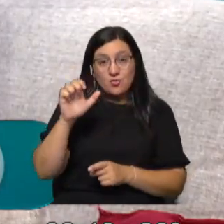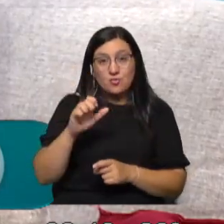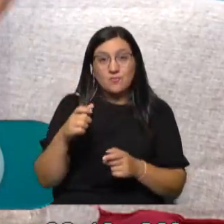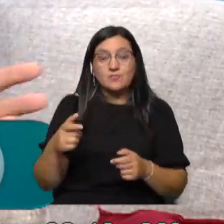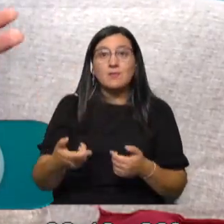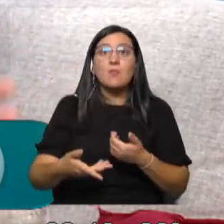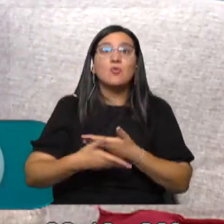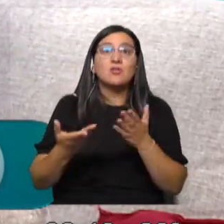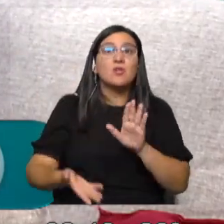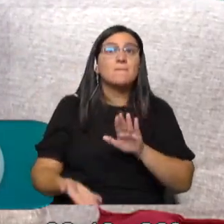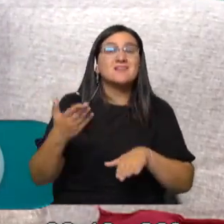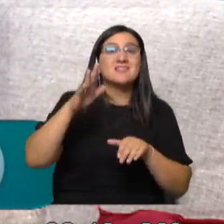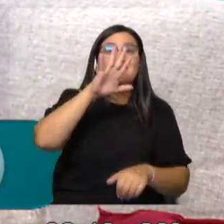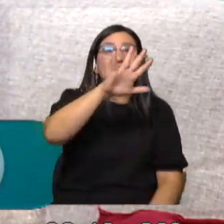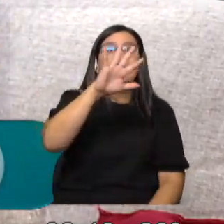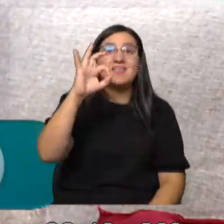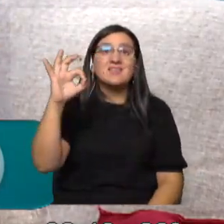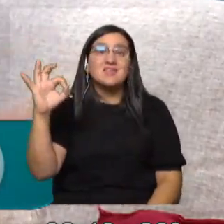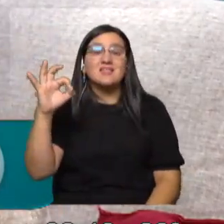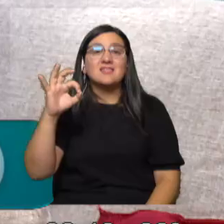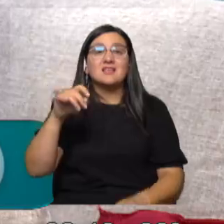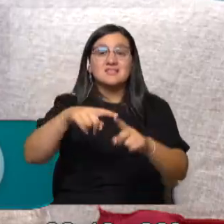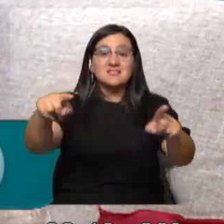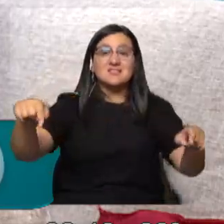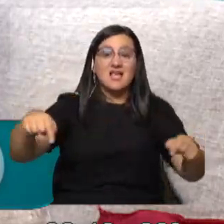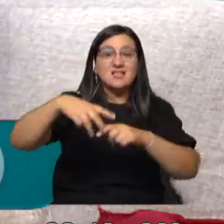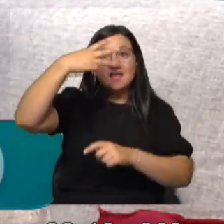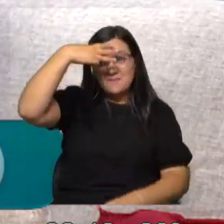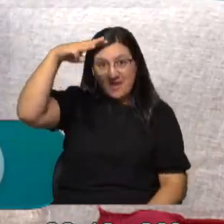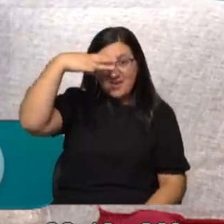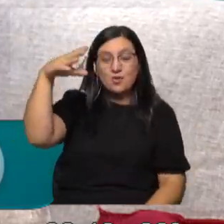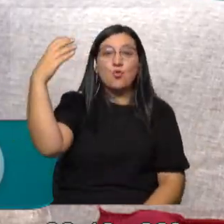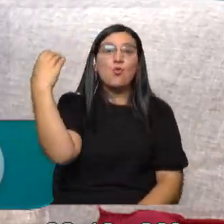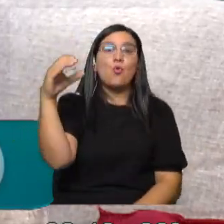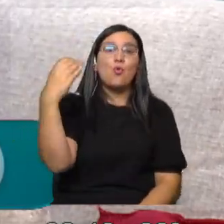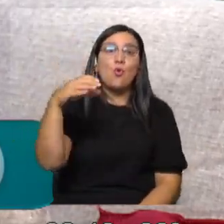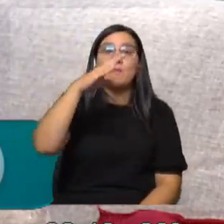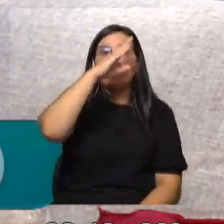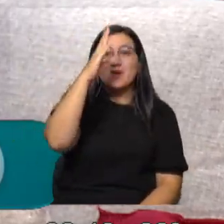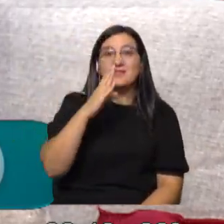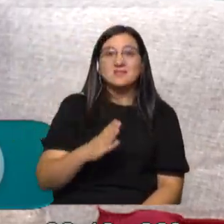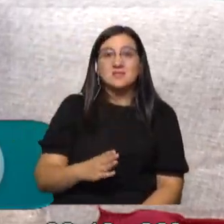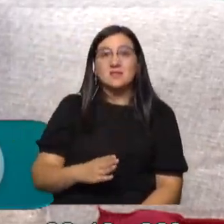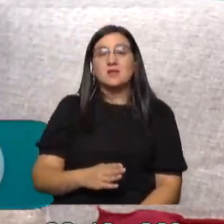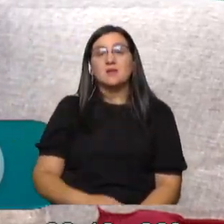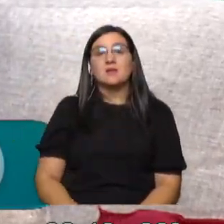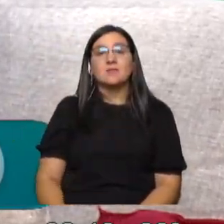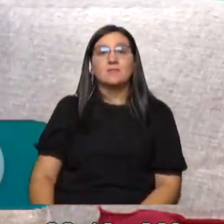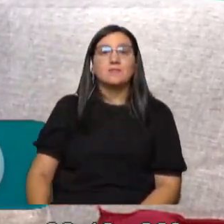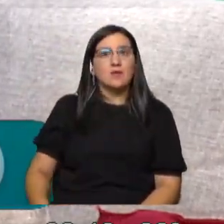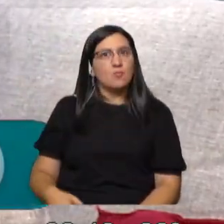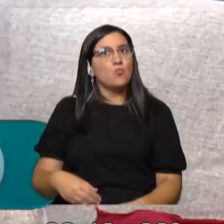en más de 500 salas en México, en Colombia, en Brasil, que el 1 de febrero va a Brasil